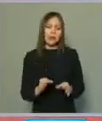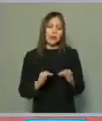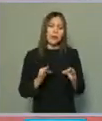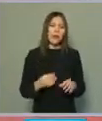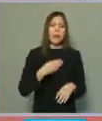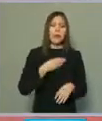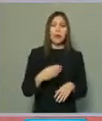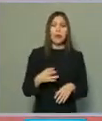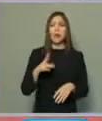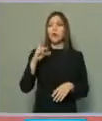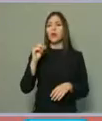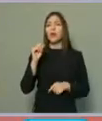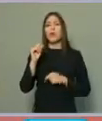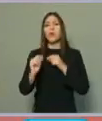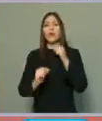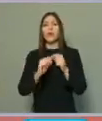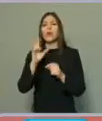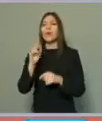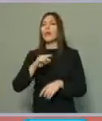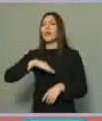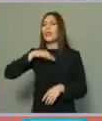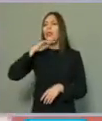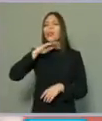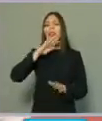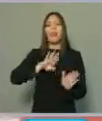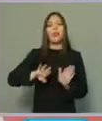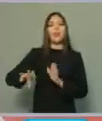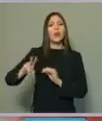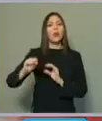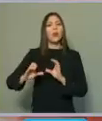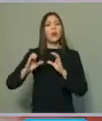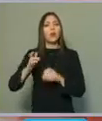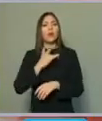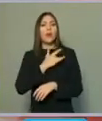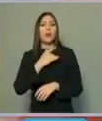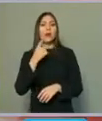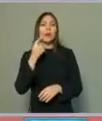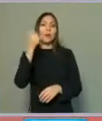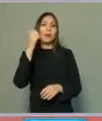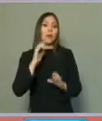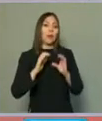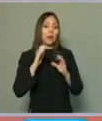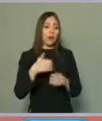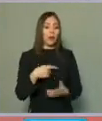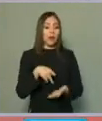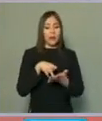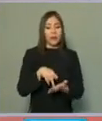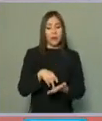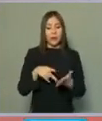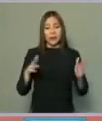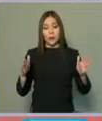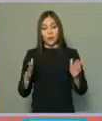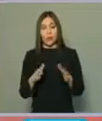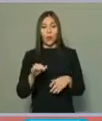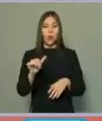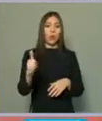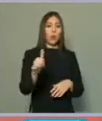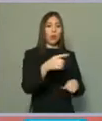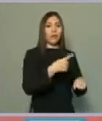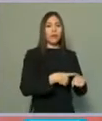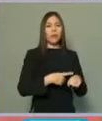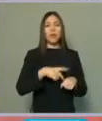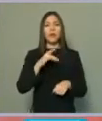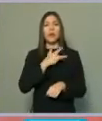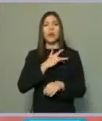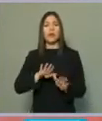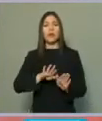nos empezamos a preocupar por el corazón, no, nos empezamos a cuidar el peso, algunas otras enfermedades, pero ¿cuáles son